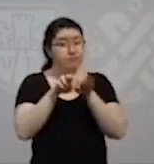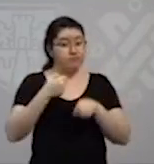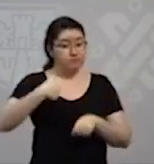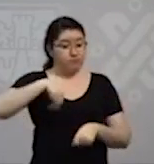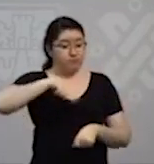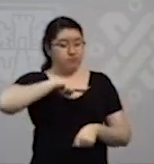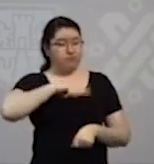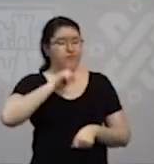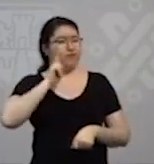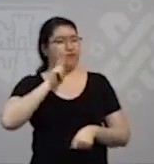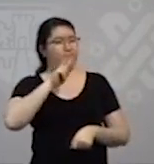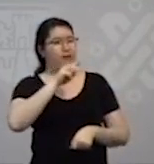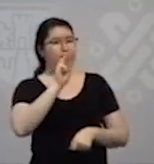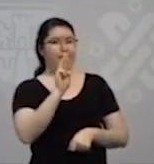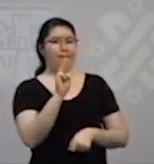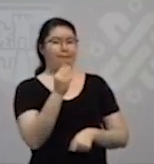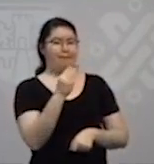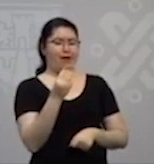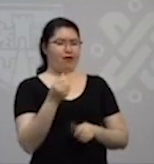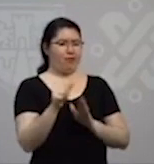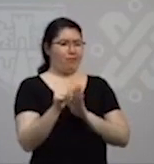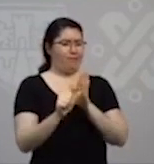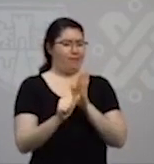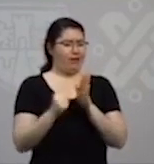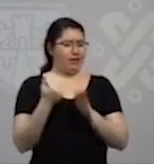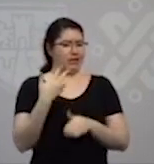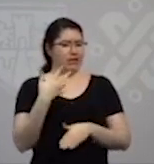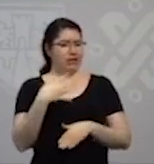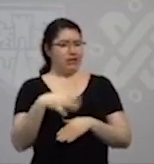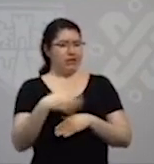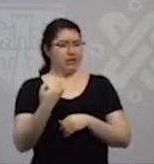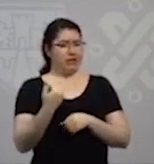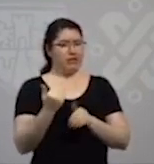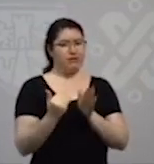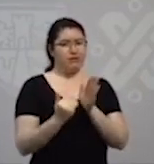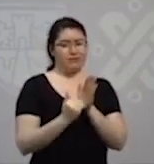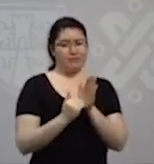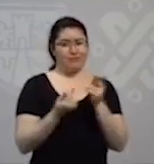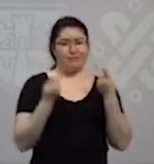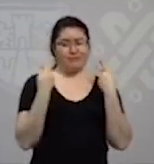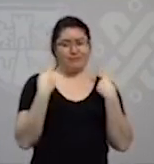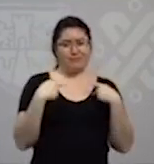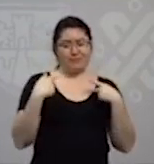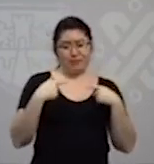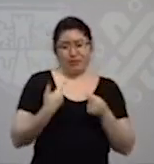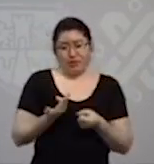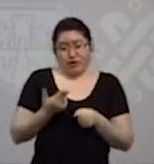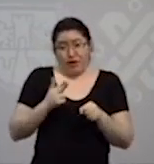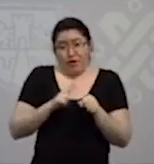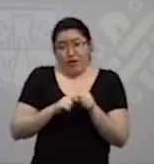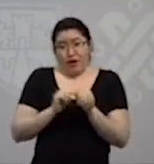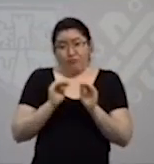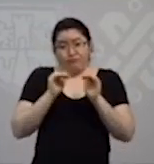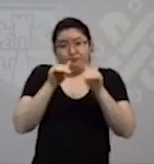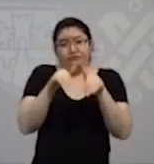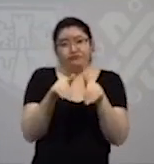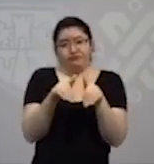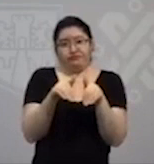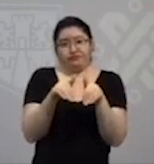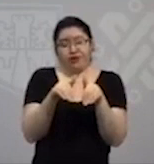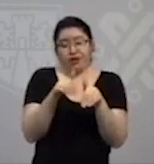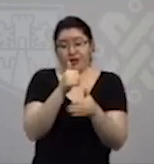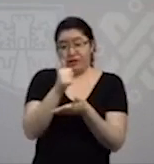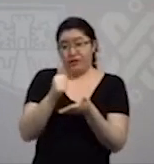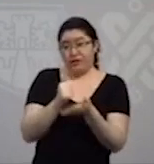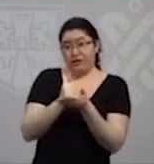el mes de mayo, de casi 14,000 personas que llegaron a hospitalizarse, que viven en la